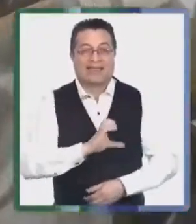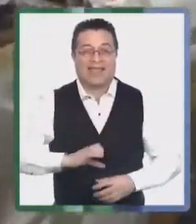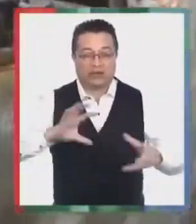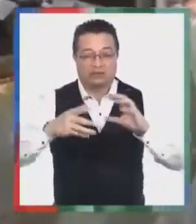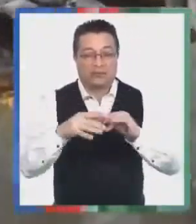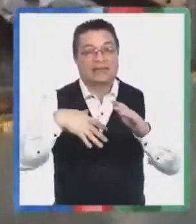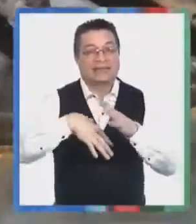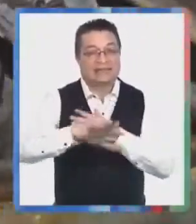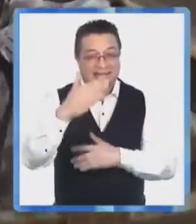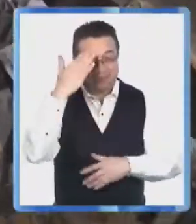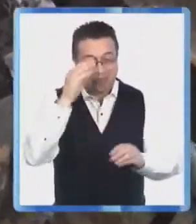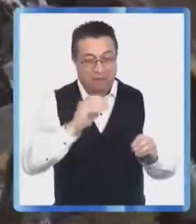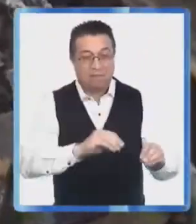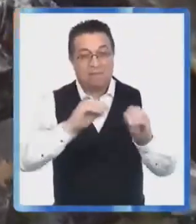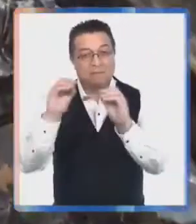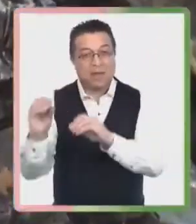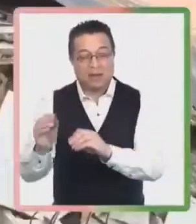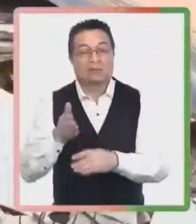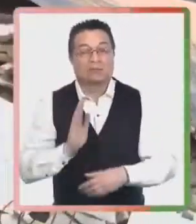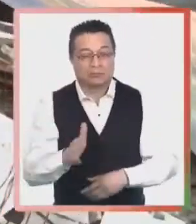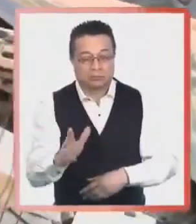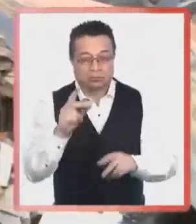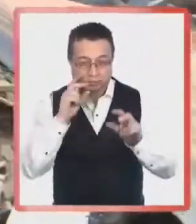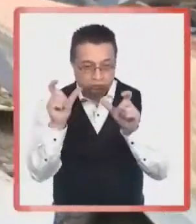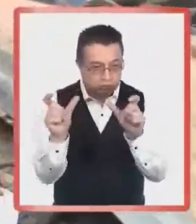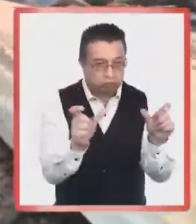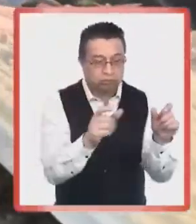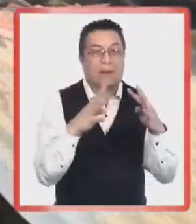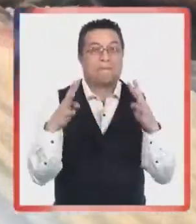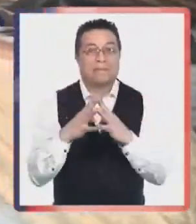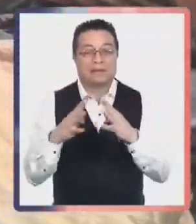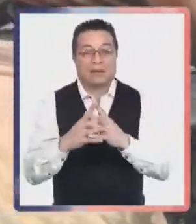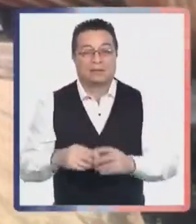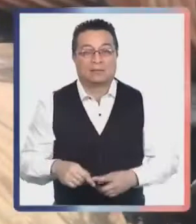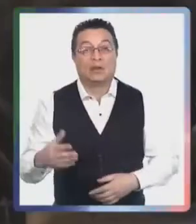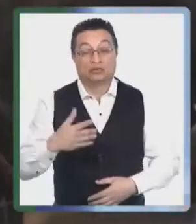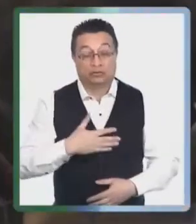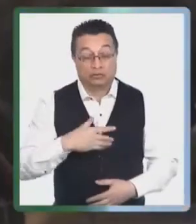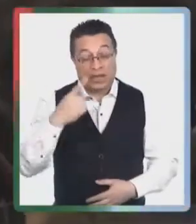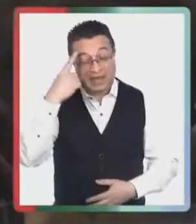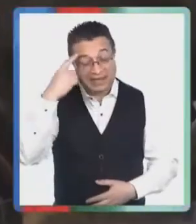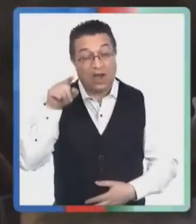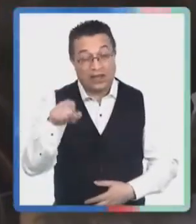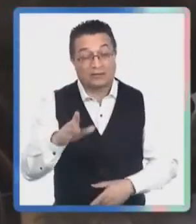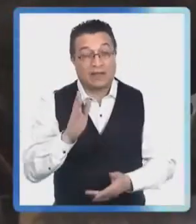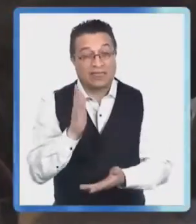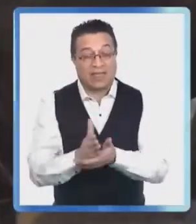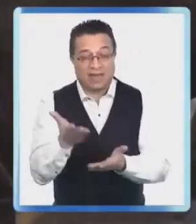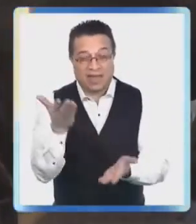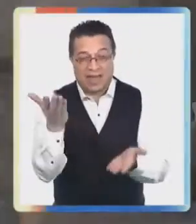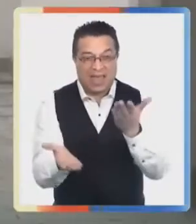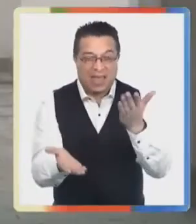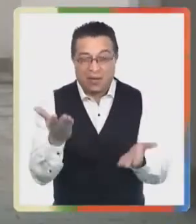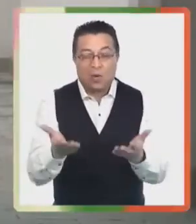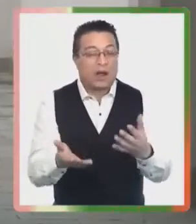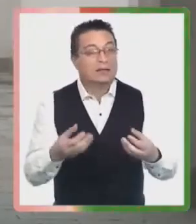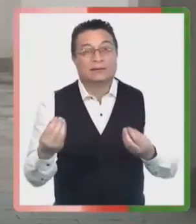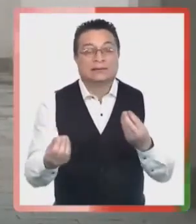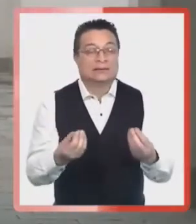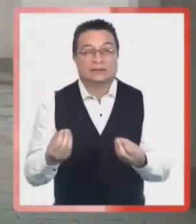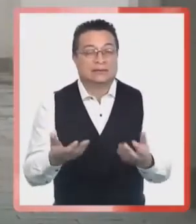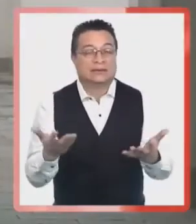por 15 días más para mantener los patrullajes militares. Yo creo que esto hay que evaluarlo en